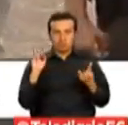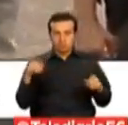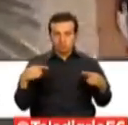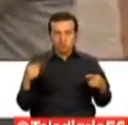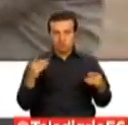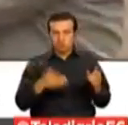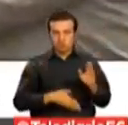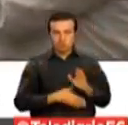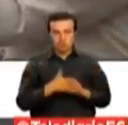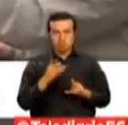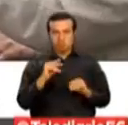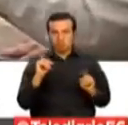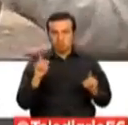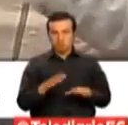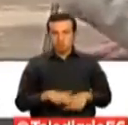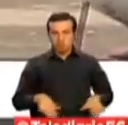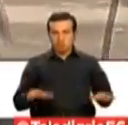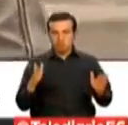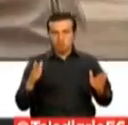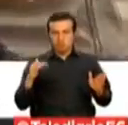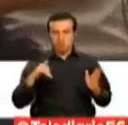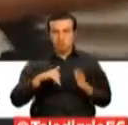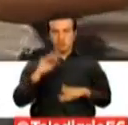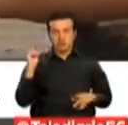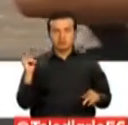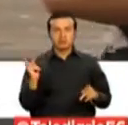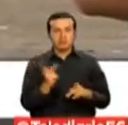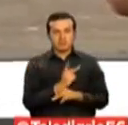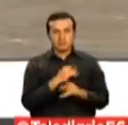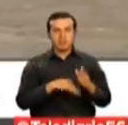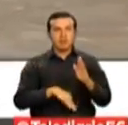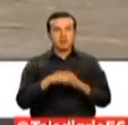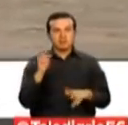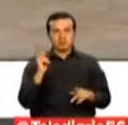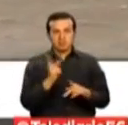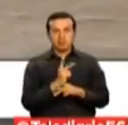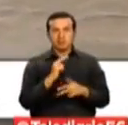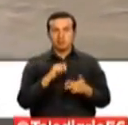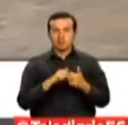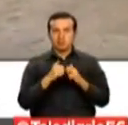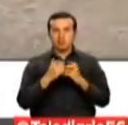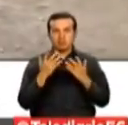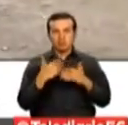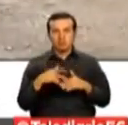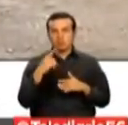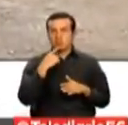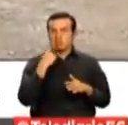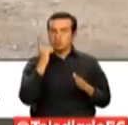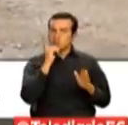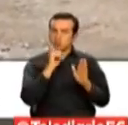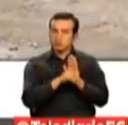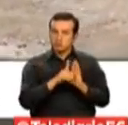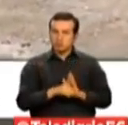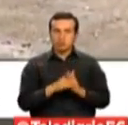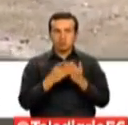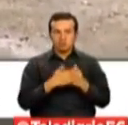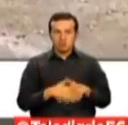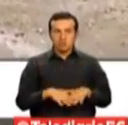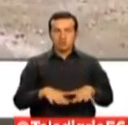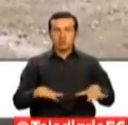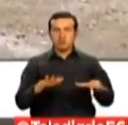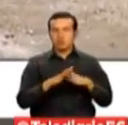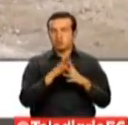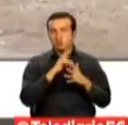todo el recorrido. En el segmento que para nosotros es un poco más complicado y que hemos tenido algunas denuncias. Es así que